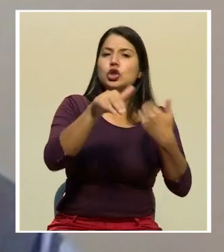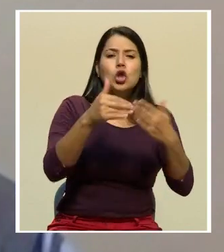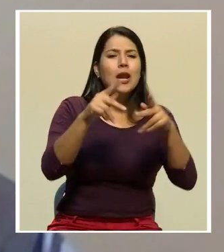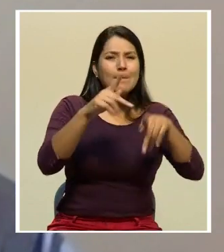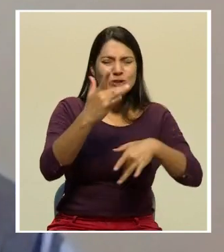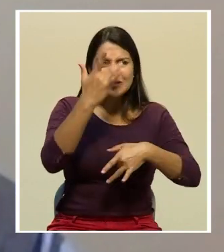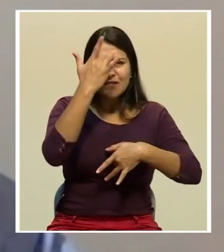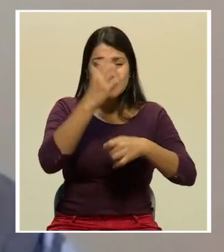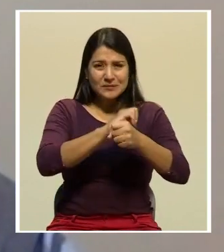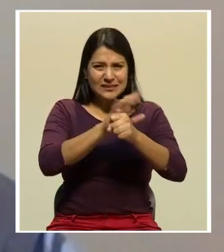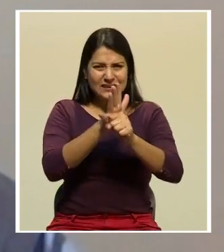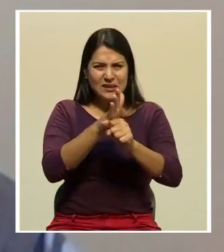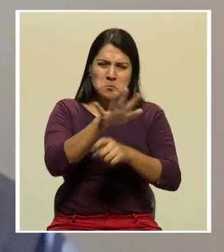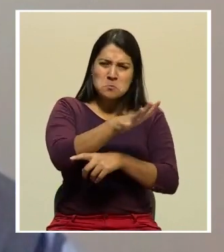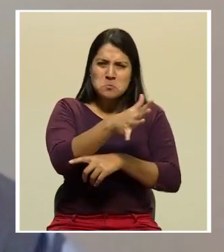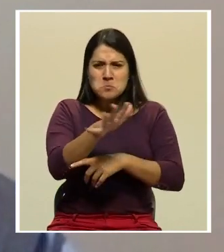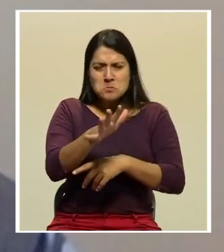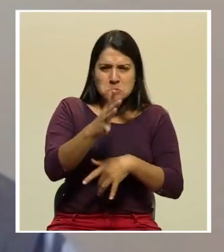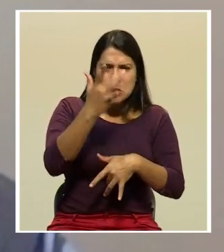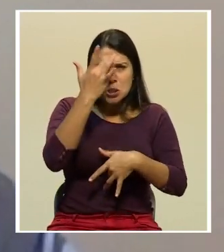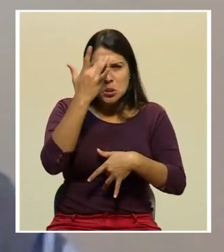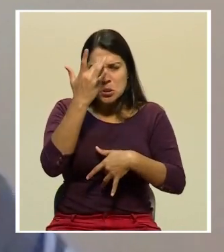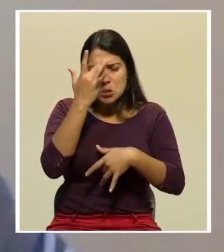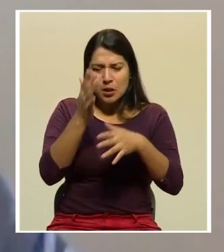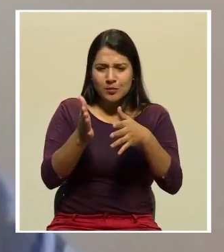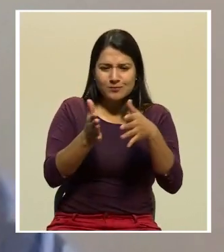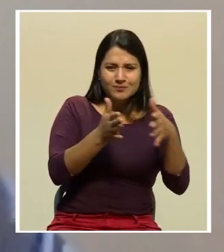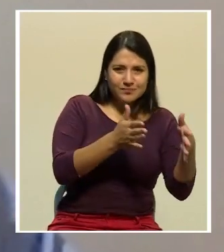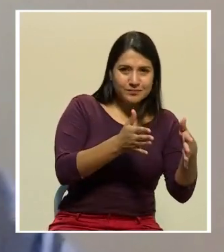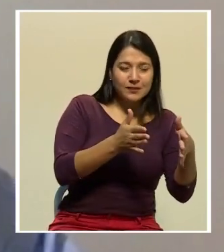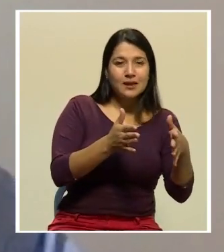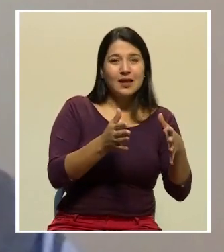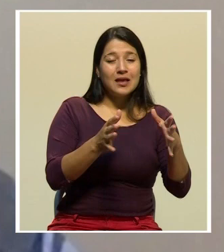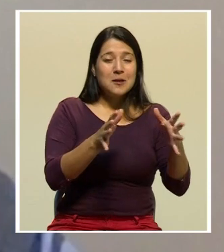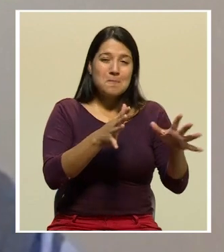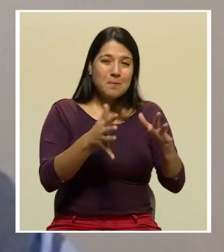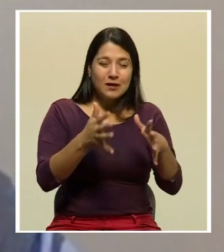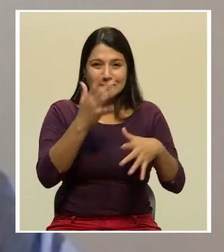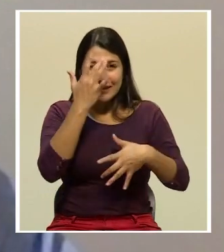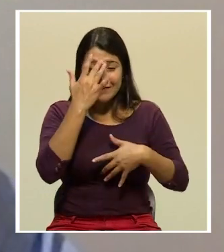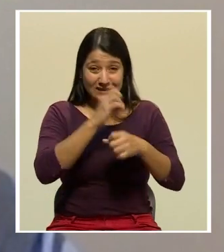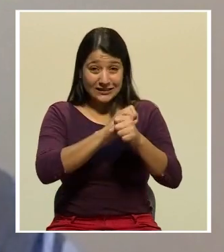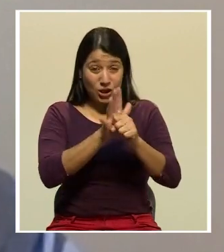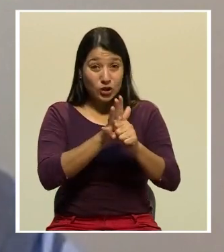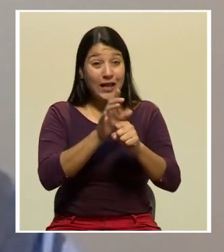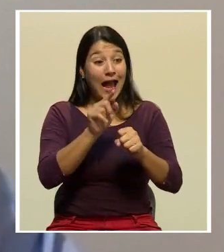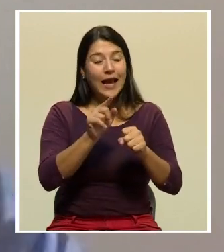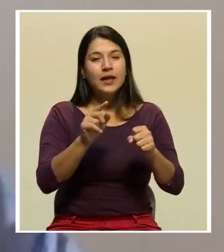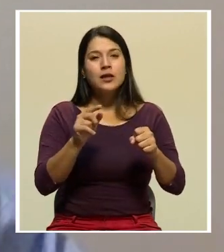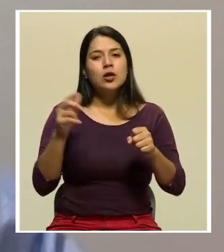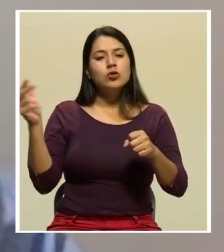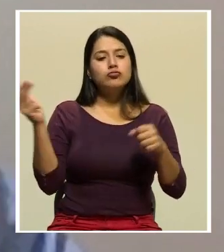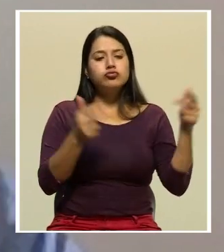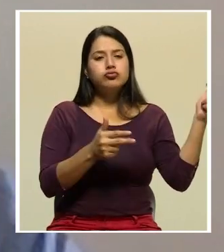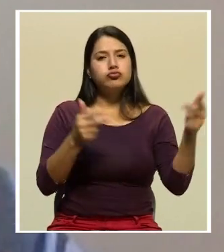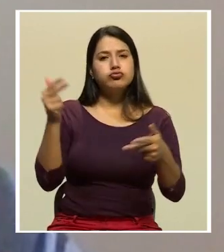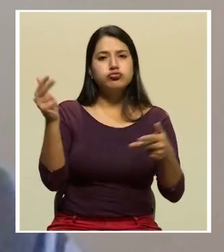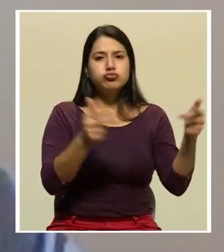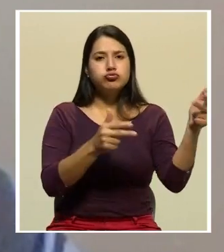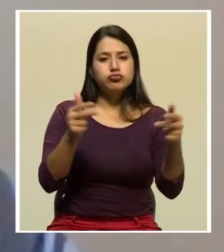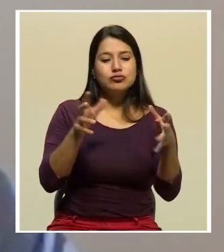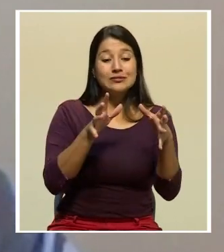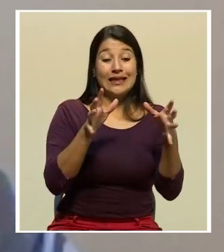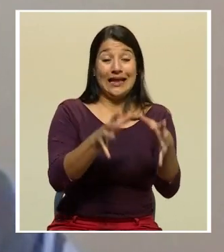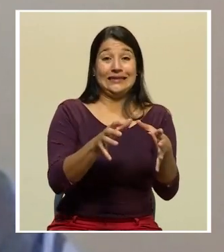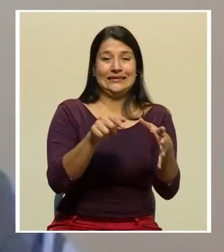de mediana o de mediana categoría en su gravedad de la enfermedad, y tenemos también los hospitales